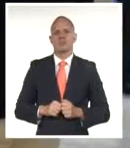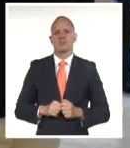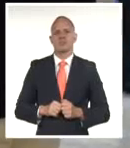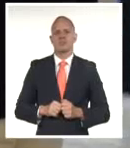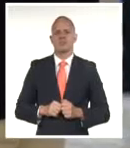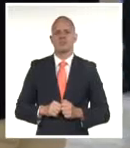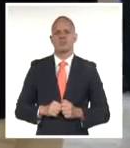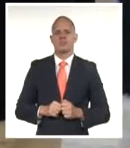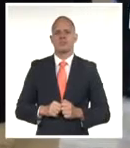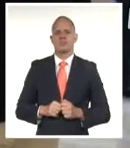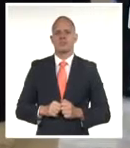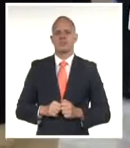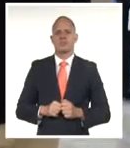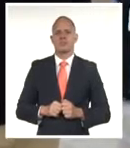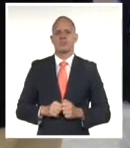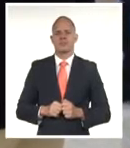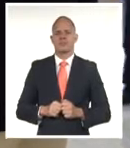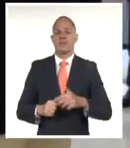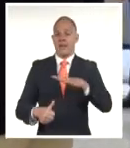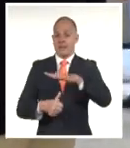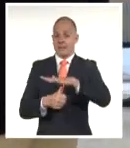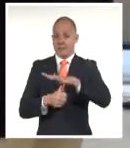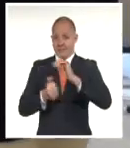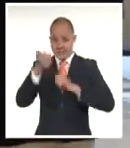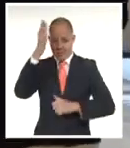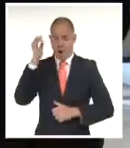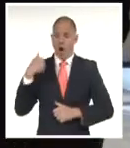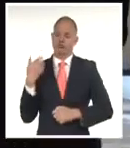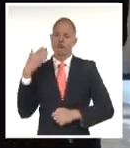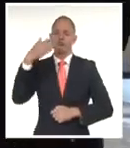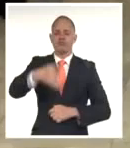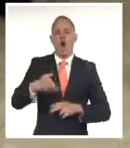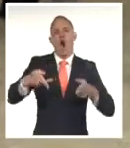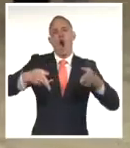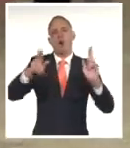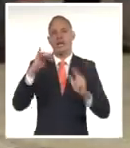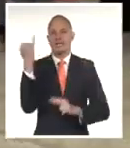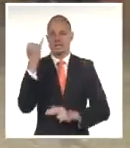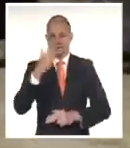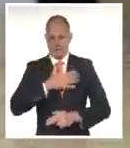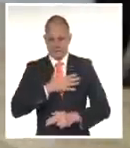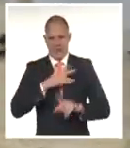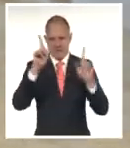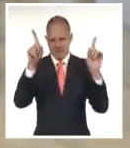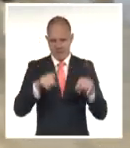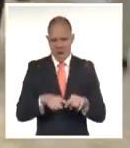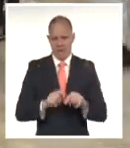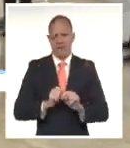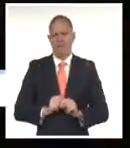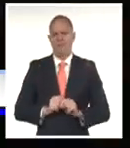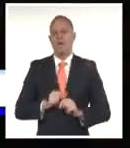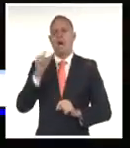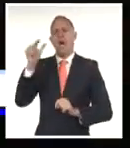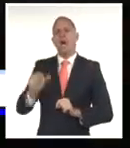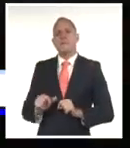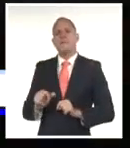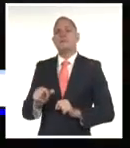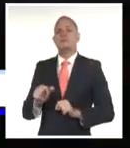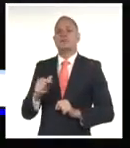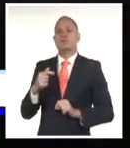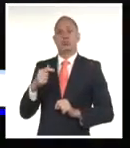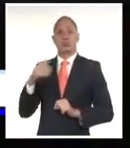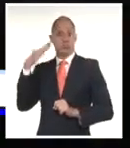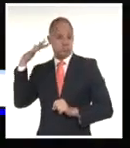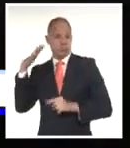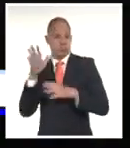El presidente cubano Miguel Díaz-Canel Bermúdez recibió en el Hotel Internacional de Varadero a más de 100 hombres y mujeres de negocios del sector turístico de